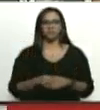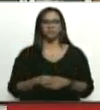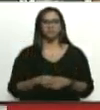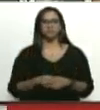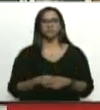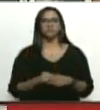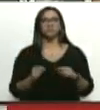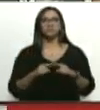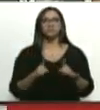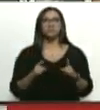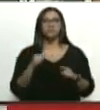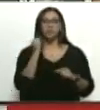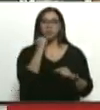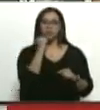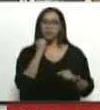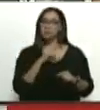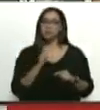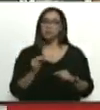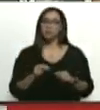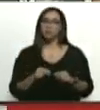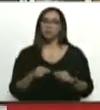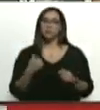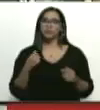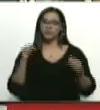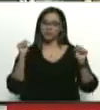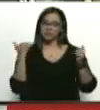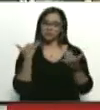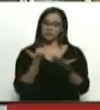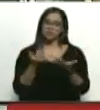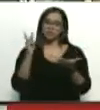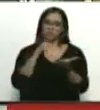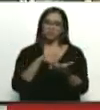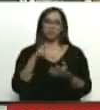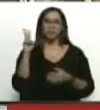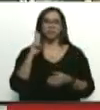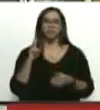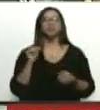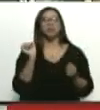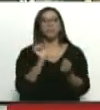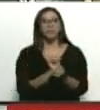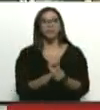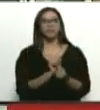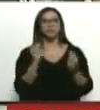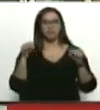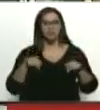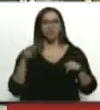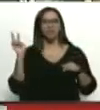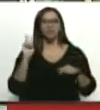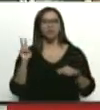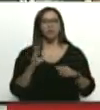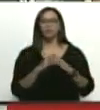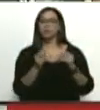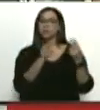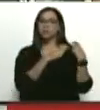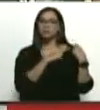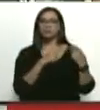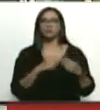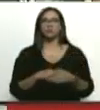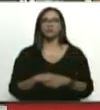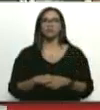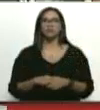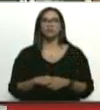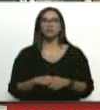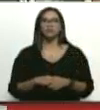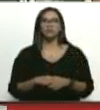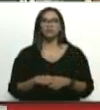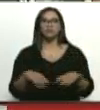Pero lo capturaron afuera y ya está aquí en Venezuela. Está detenido aquí en Venezuela con todas las responsabilidades del